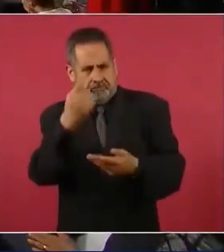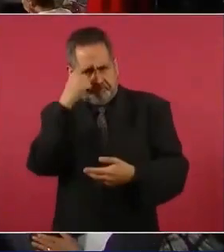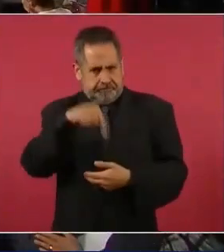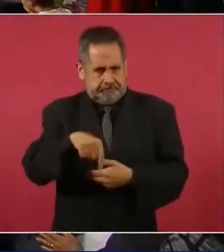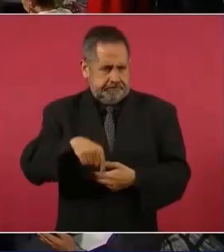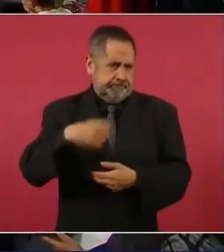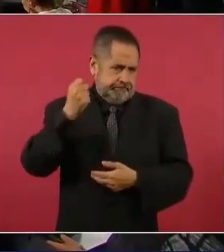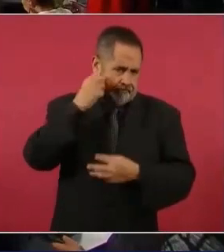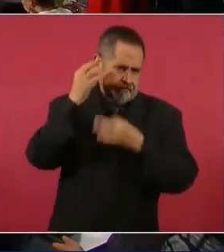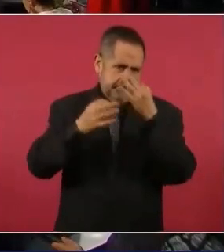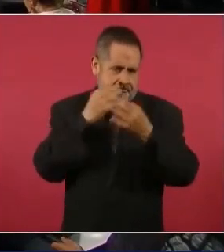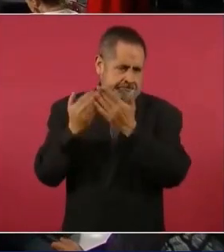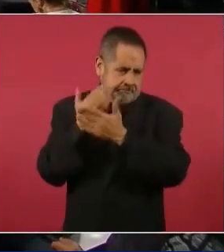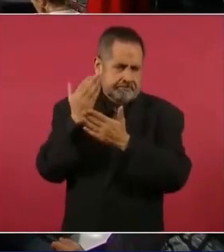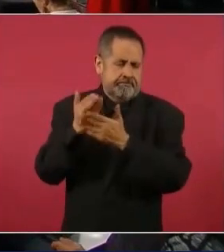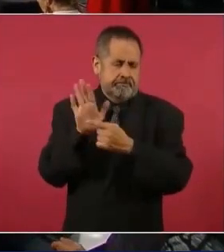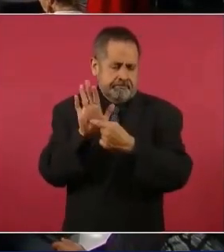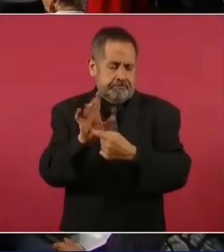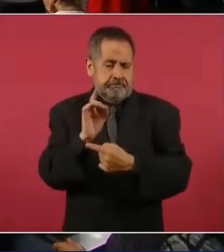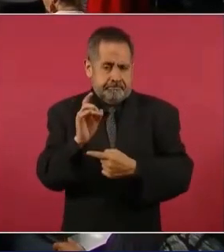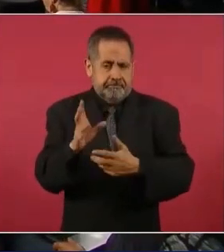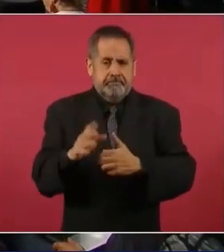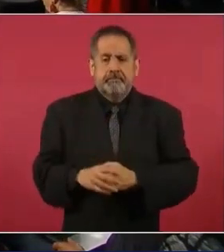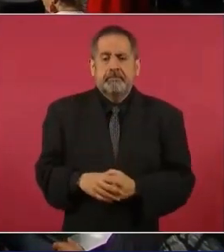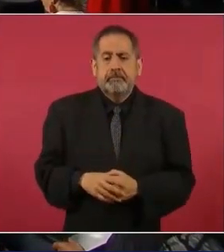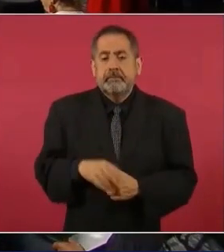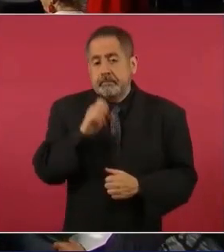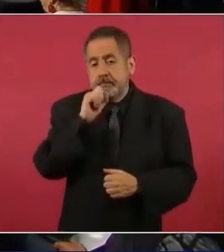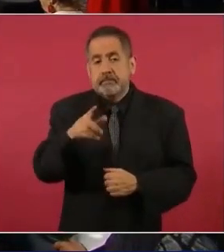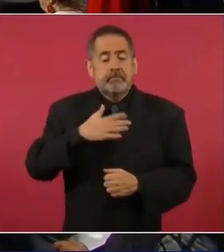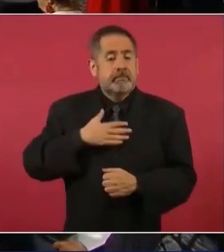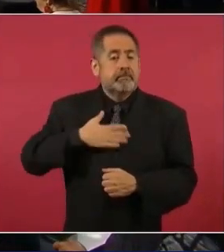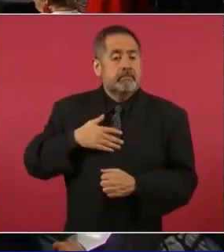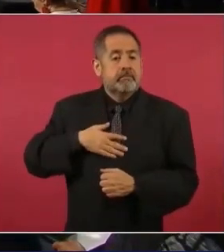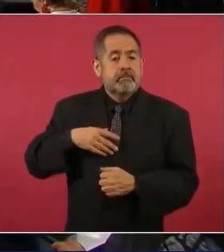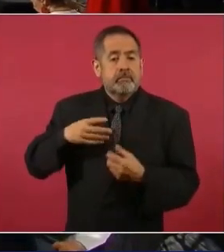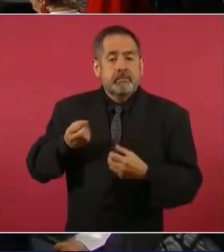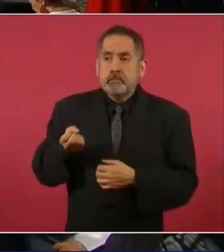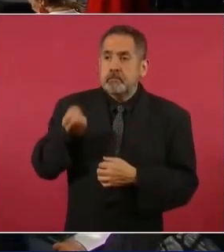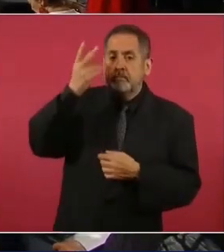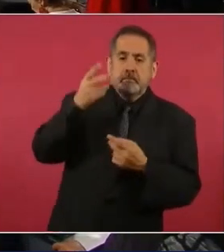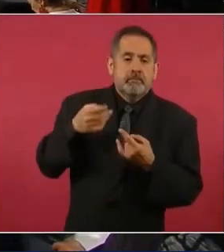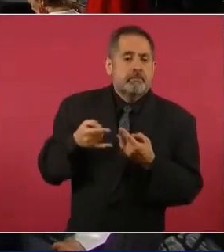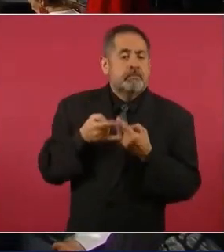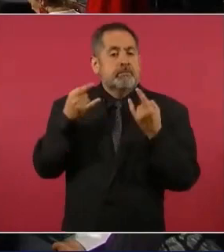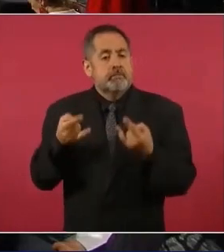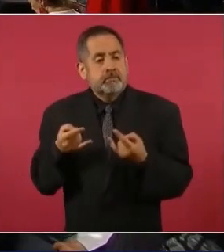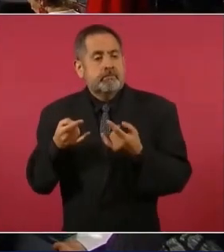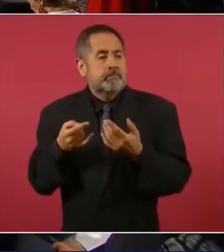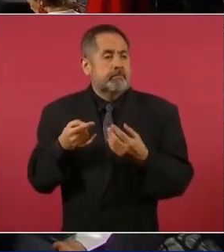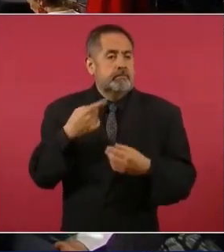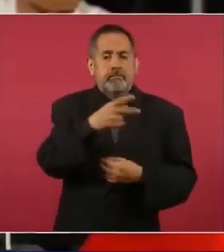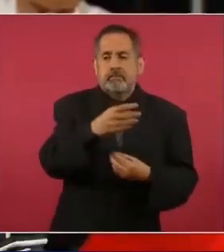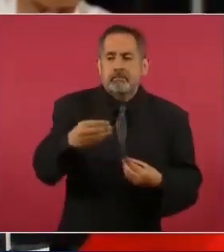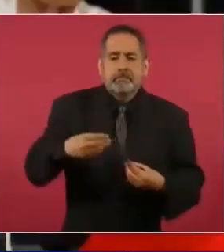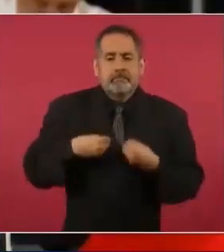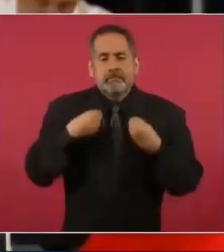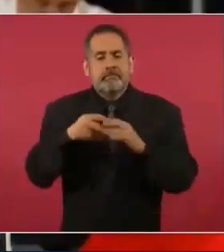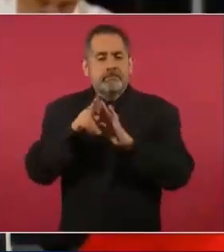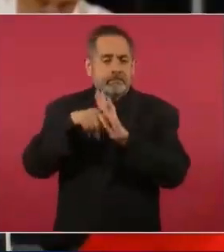en esta conferencia matutina. También hemos subido videos acerca de sus historias de vida, la mayoría de ellos